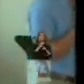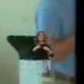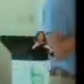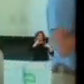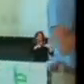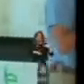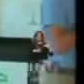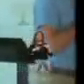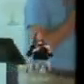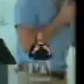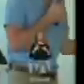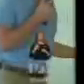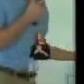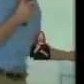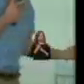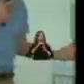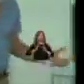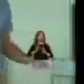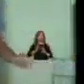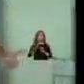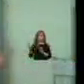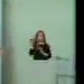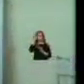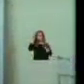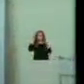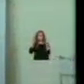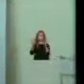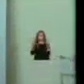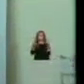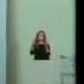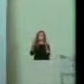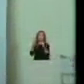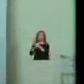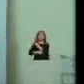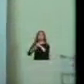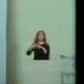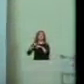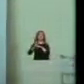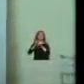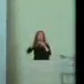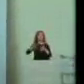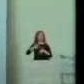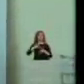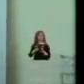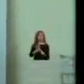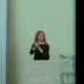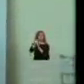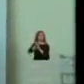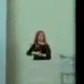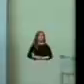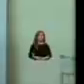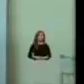ser, de tú a tú con quien sea, con cualquier país. Eso somos los ecuatorianos, tenemos esa capacidad.